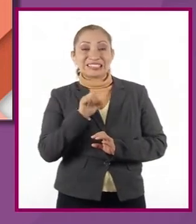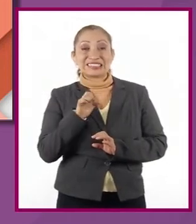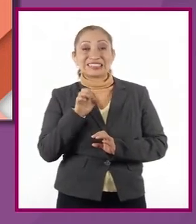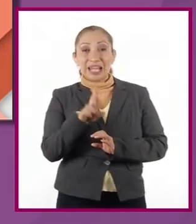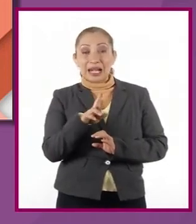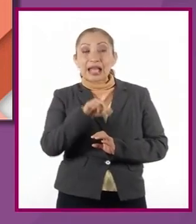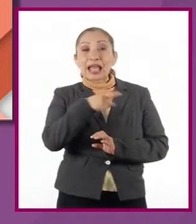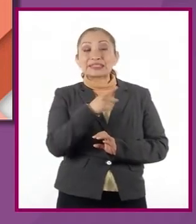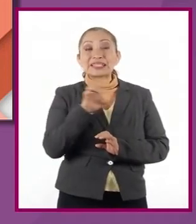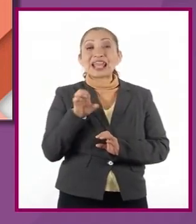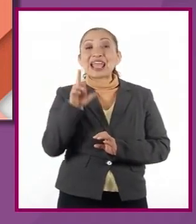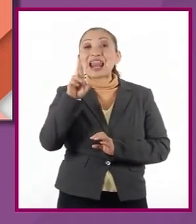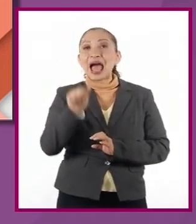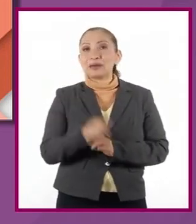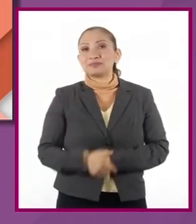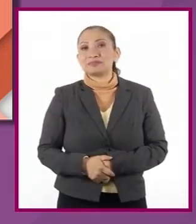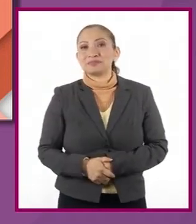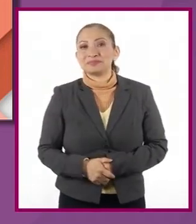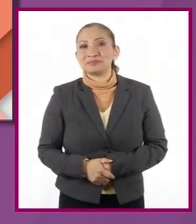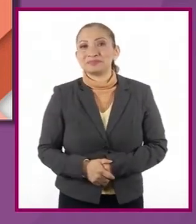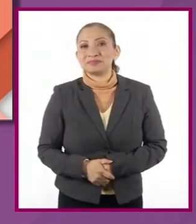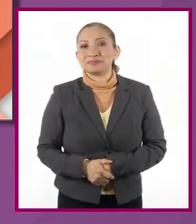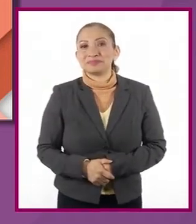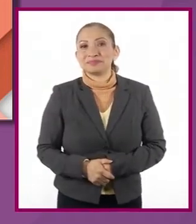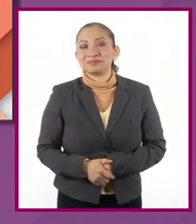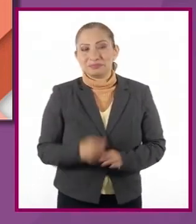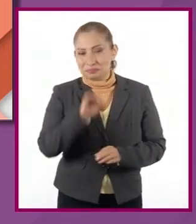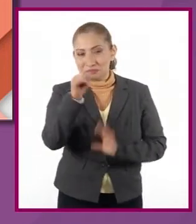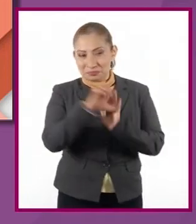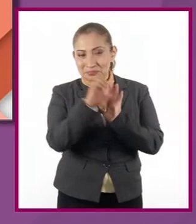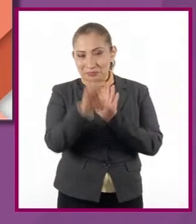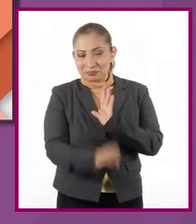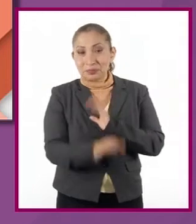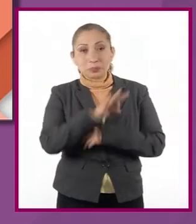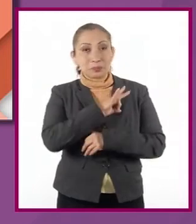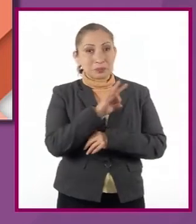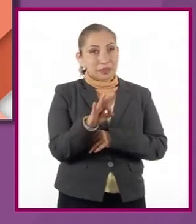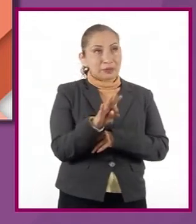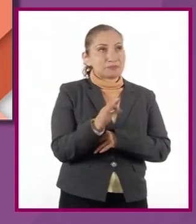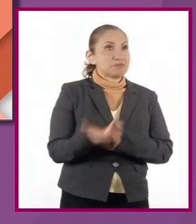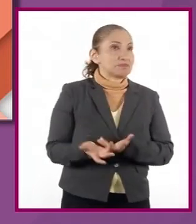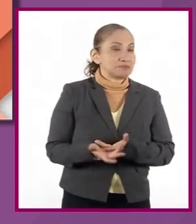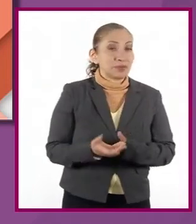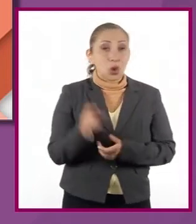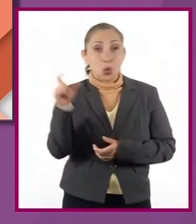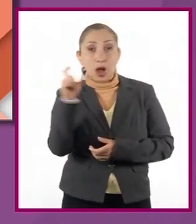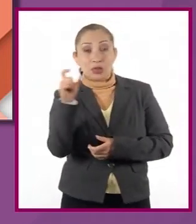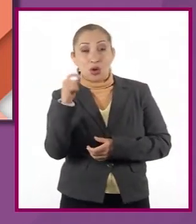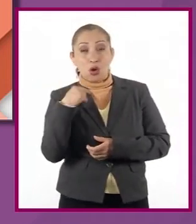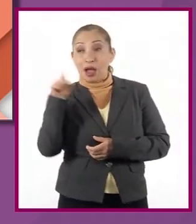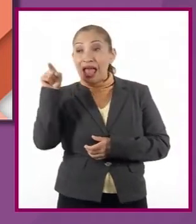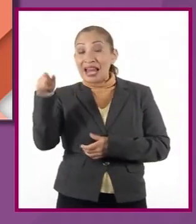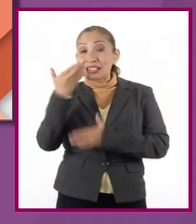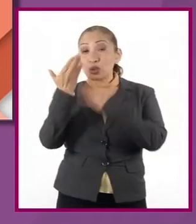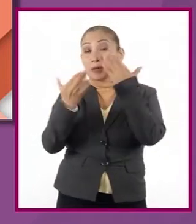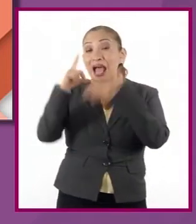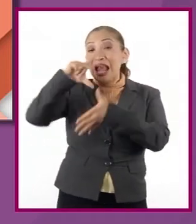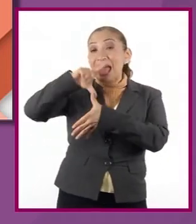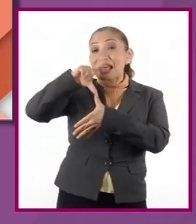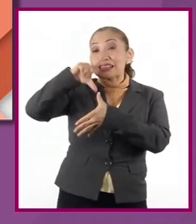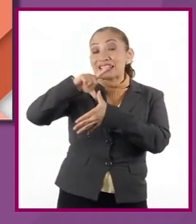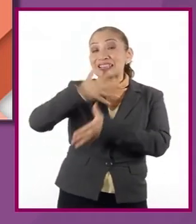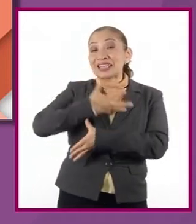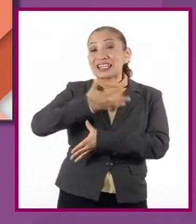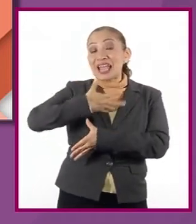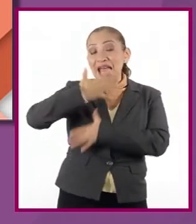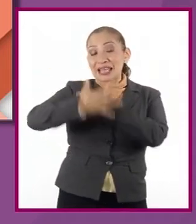es era. Algunos ejemplos pueden ser: cuando él estudiaba latín, tenía